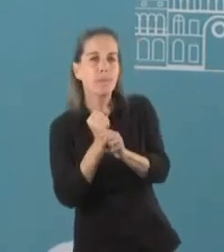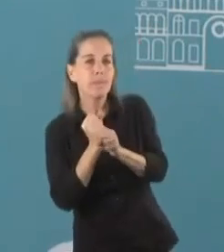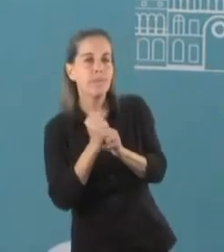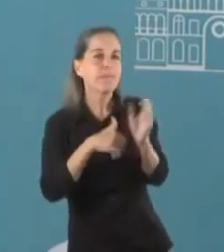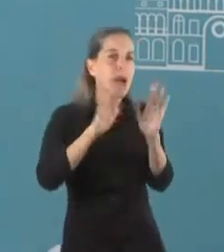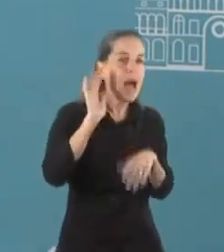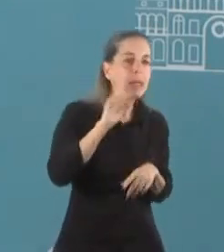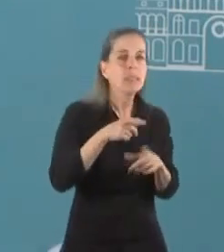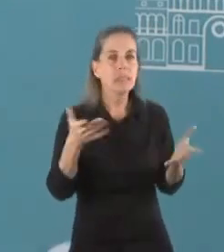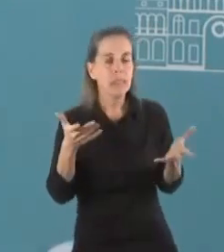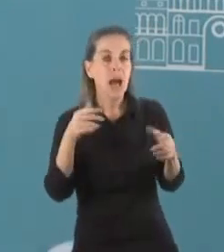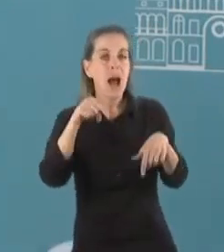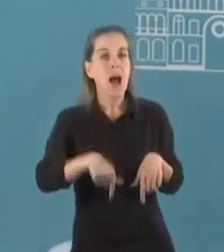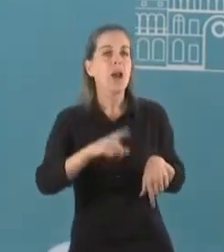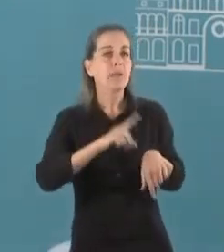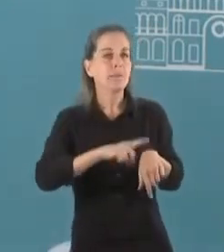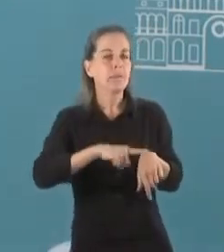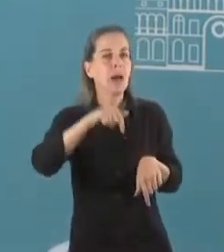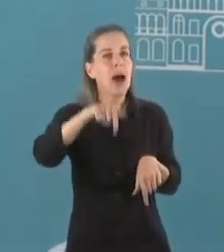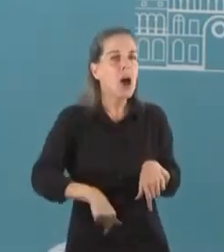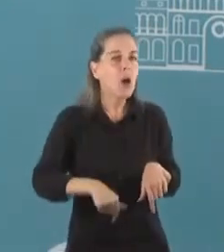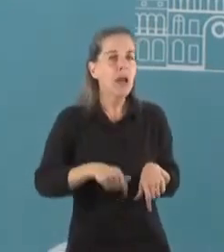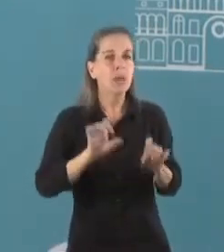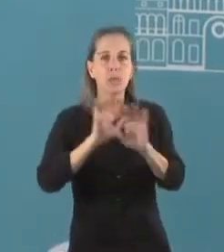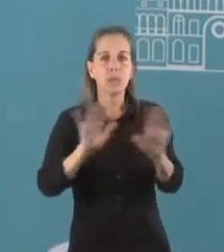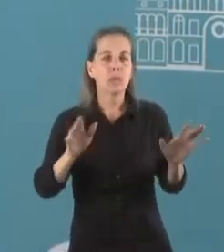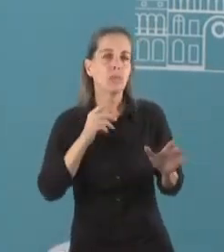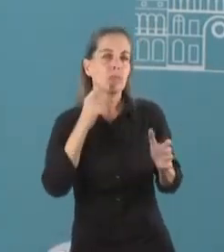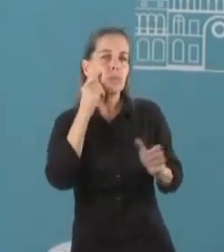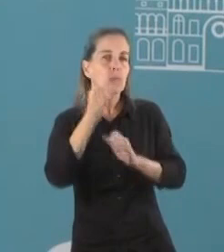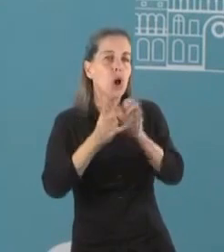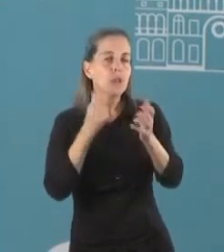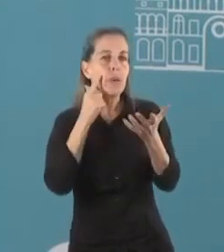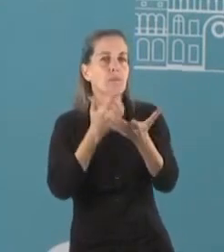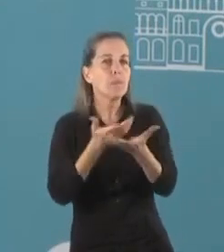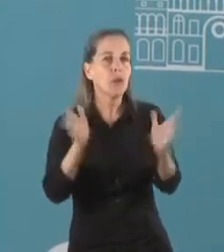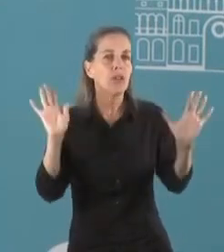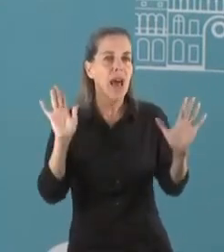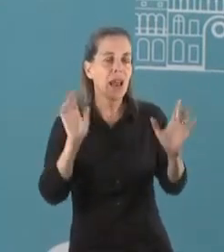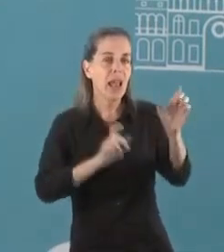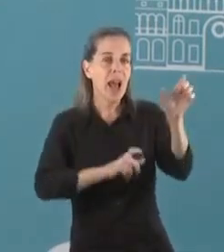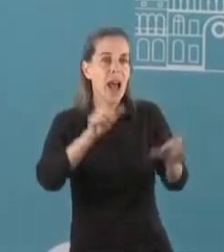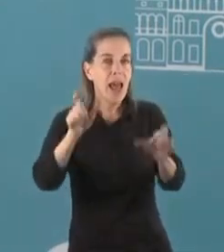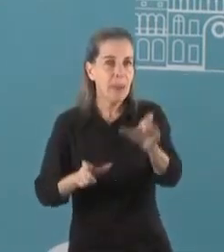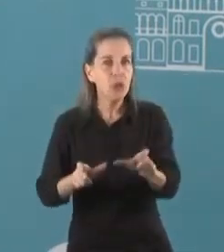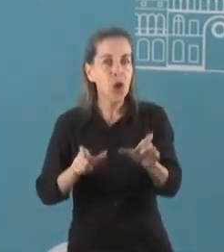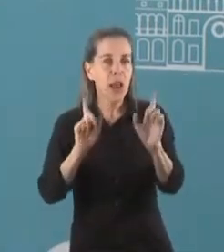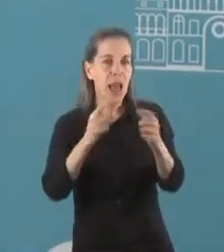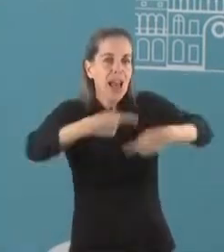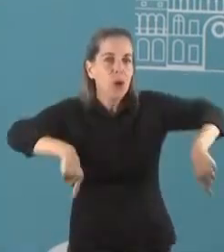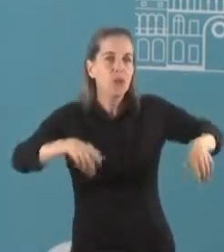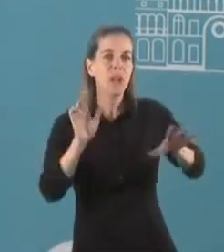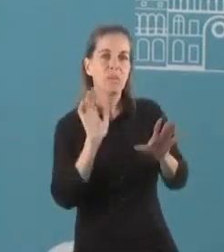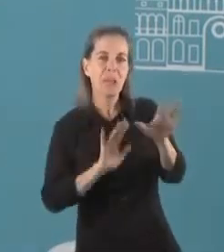que en otra. En este momento se trata de contarle a la gente, de mostrarle a la gente no solamente todo lo que estamos haciendo, sino